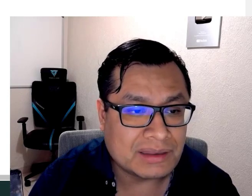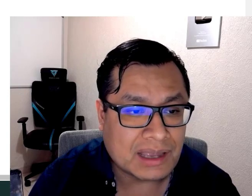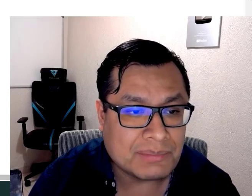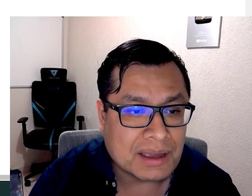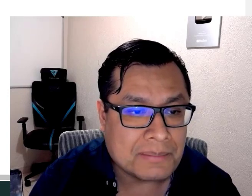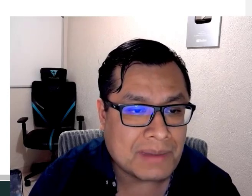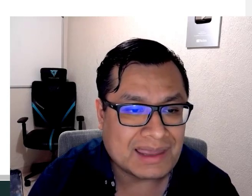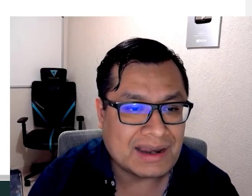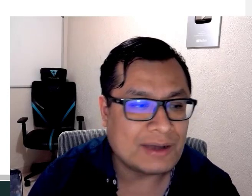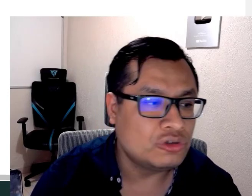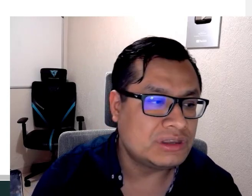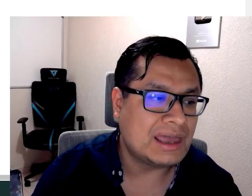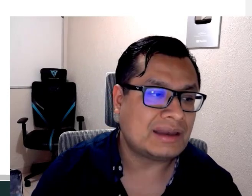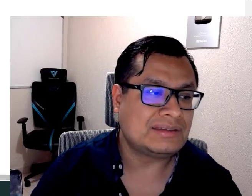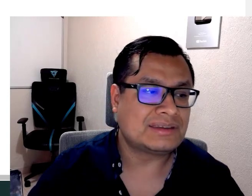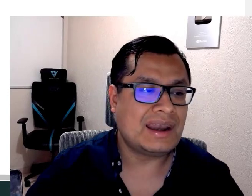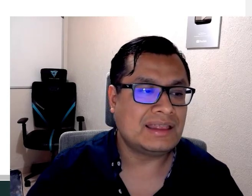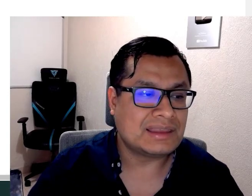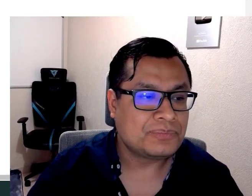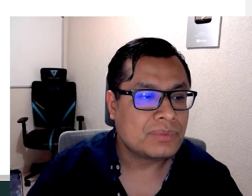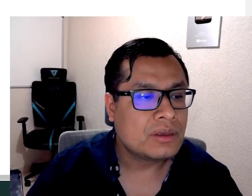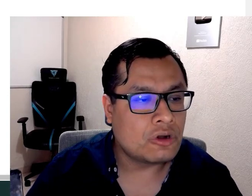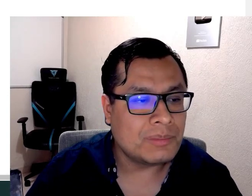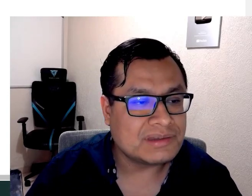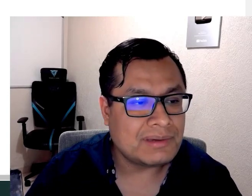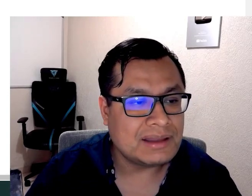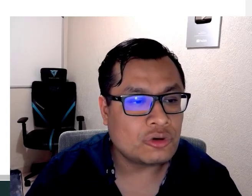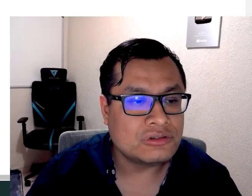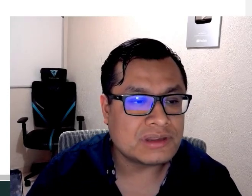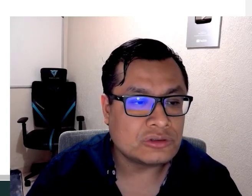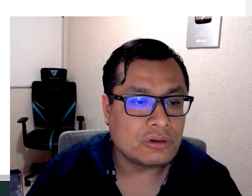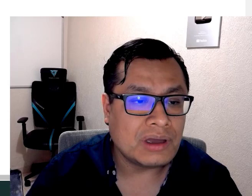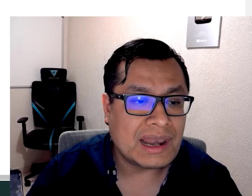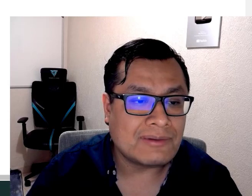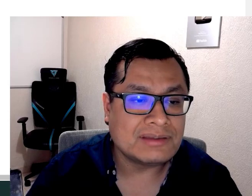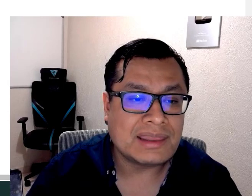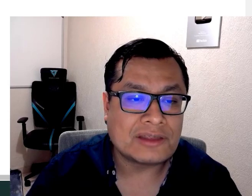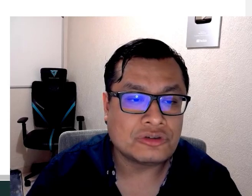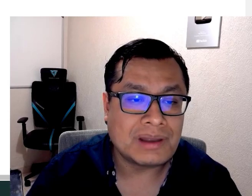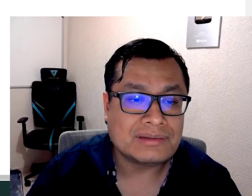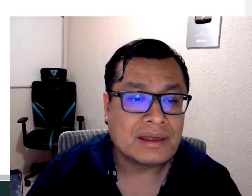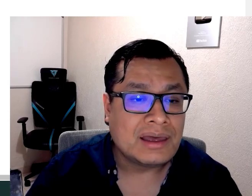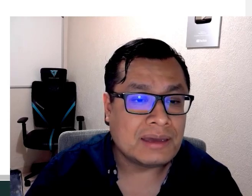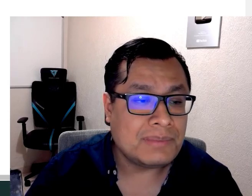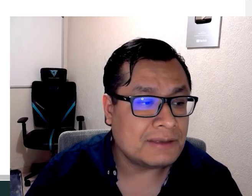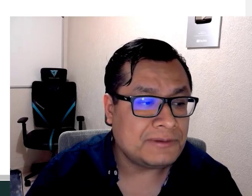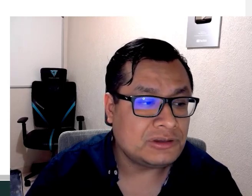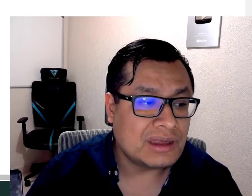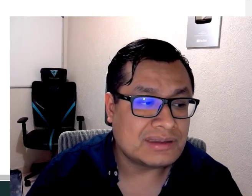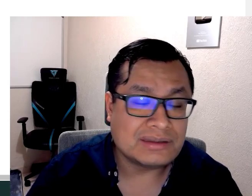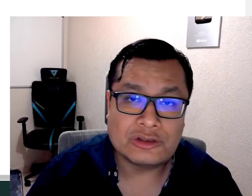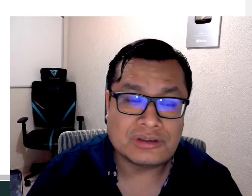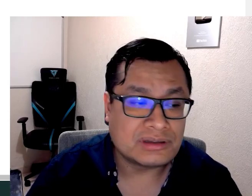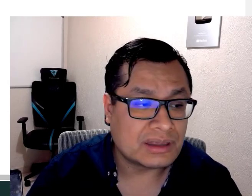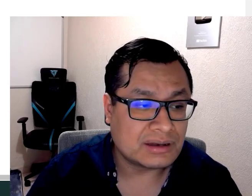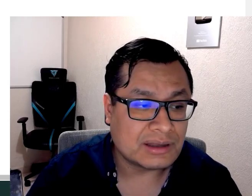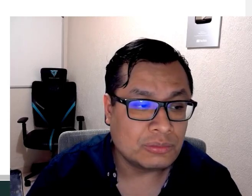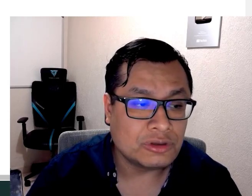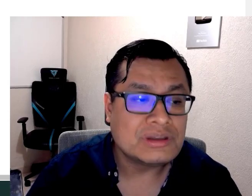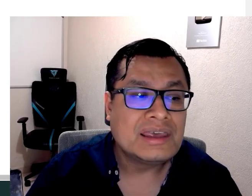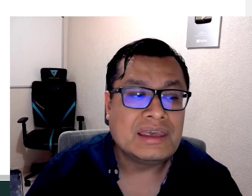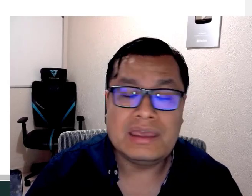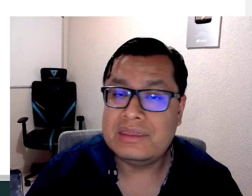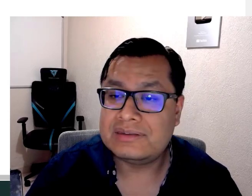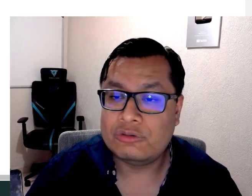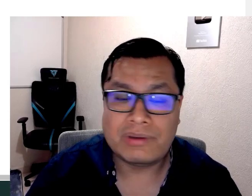municipal de tecámac mariela gutiérrez escalante gómez álvarez constató el avance de las obras en beneficio de 663